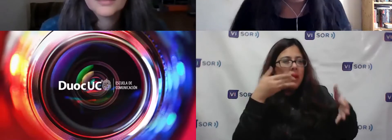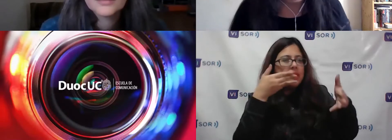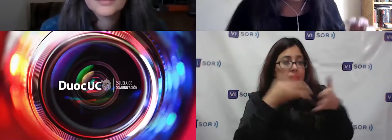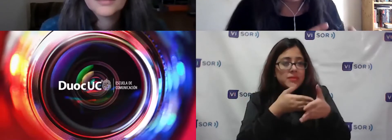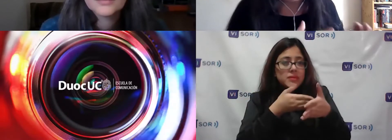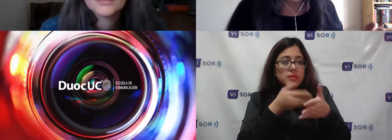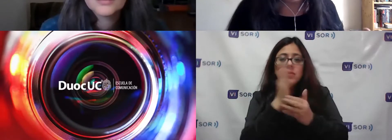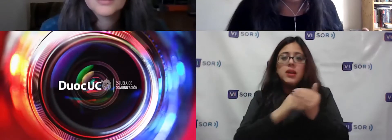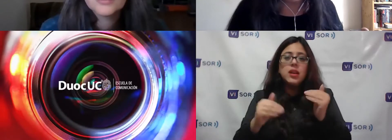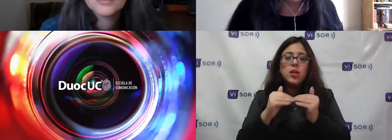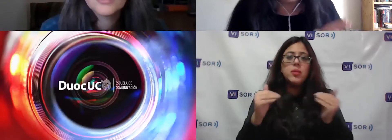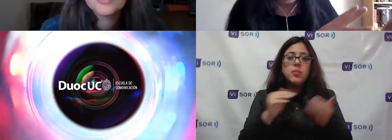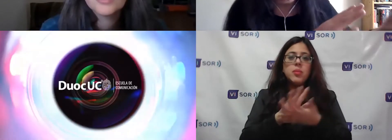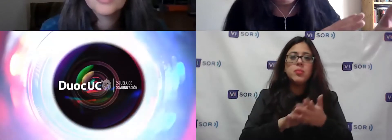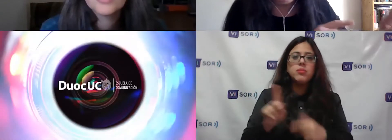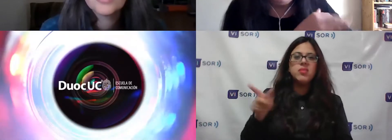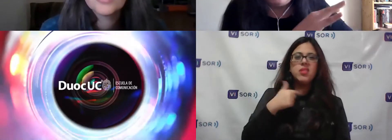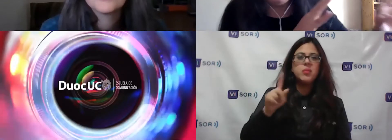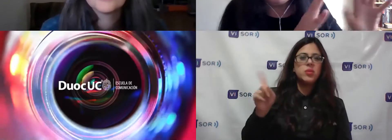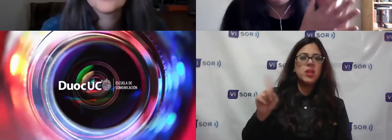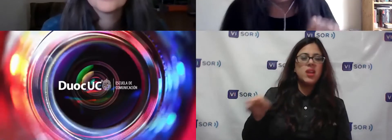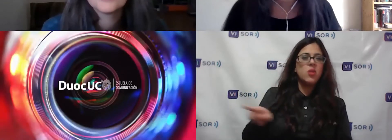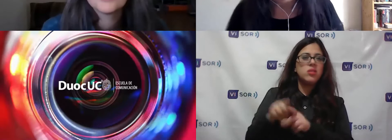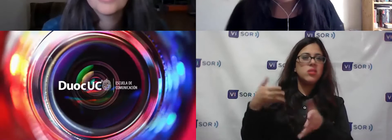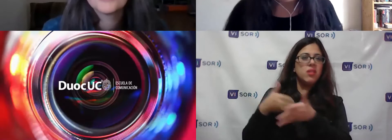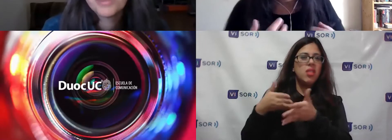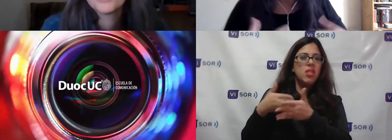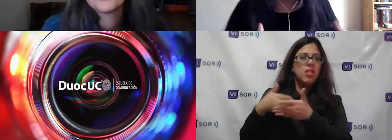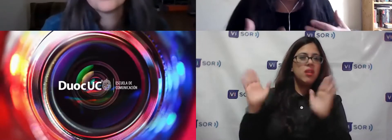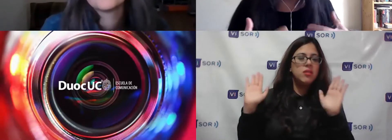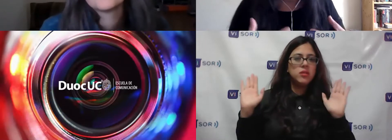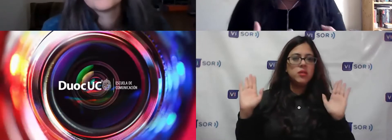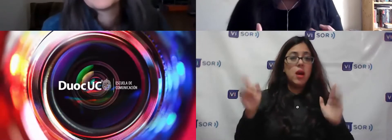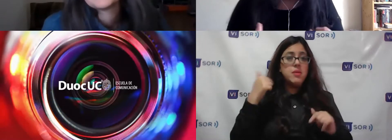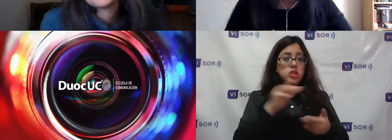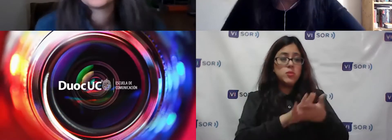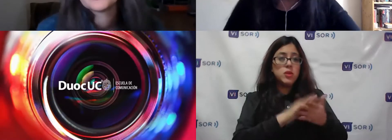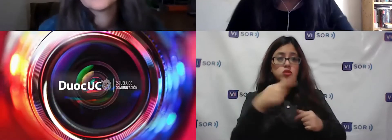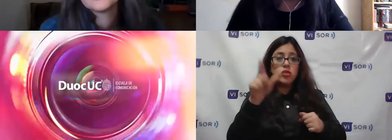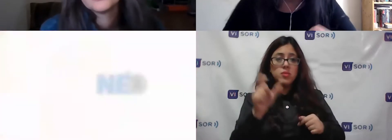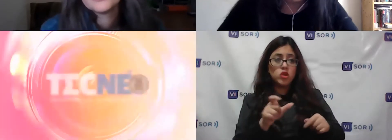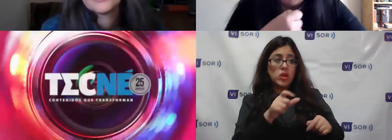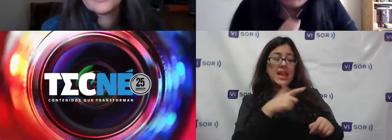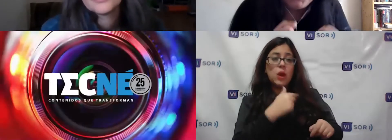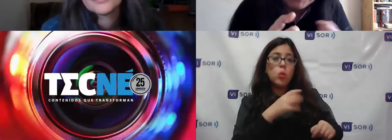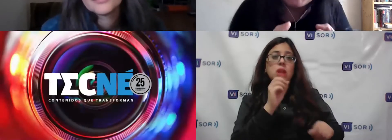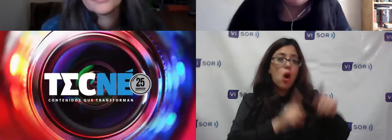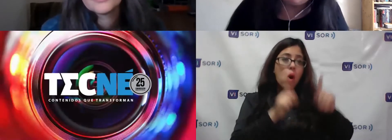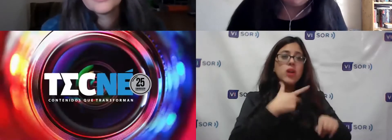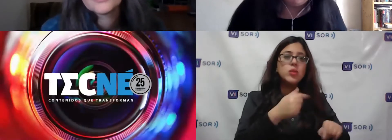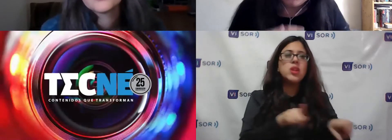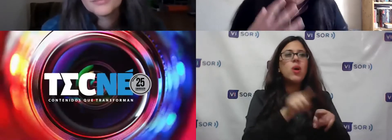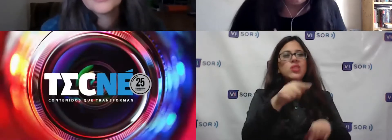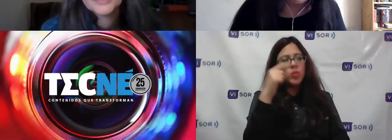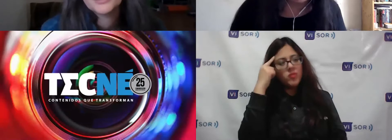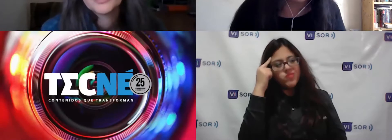uno empieza el ir con el que le gusta mucho no como el primer obstáculo como ya listo ya va en cambio si alguien te te gusta o algo te gusta tu igual de dar la vuelta para seguir